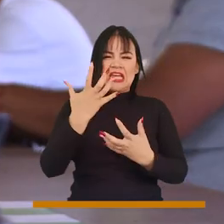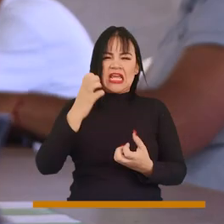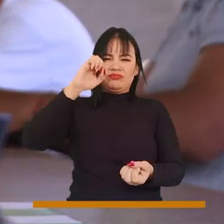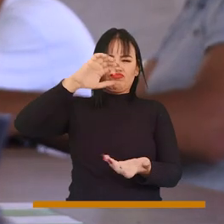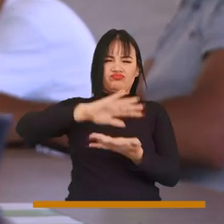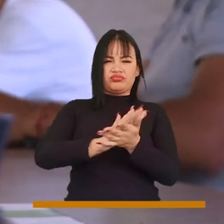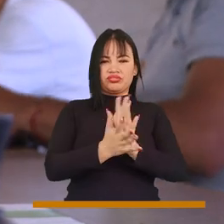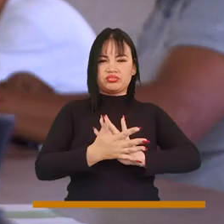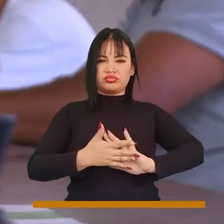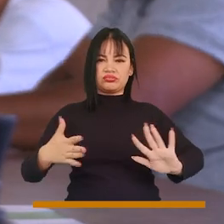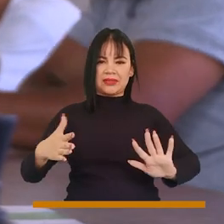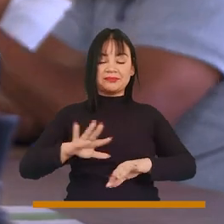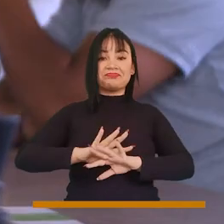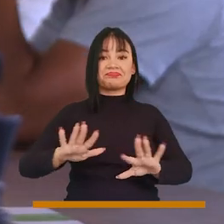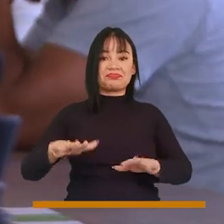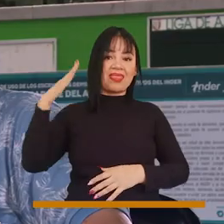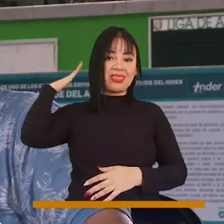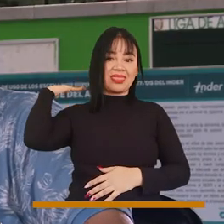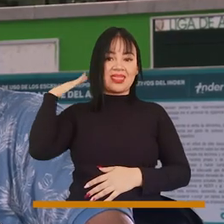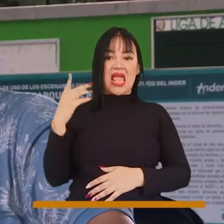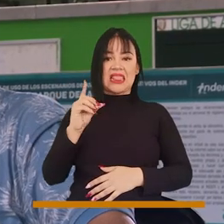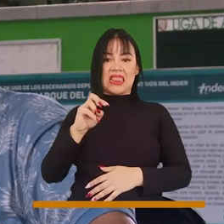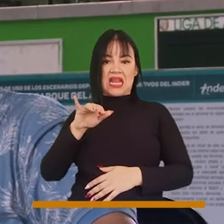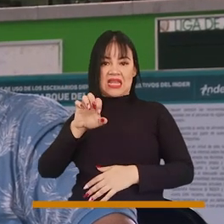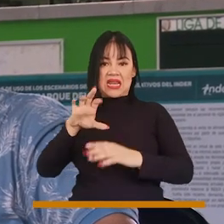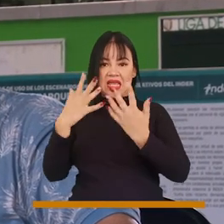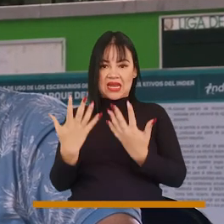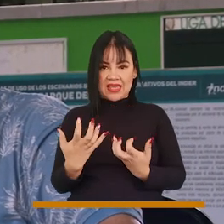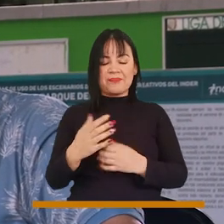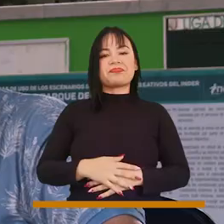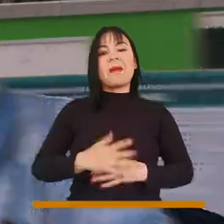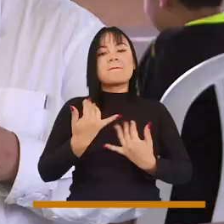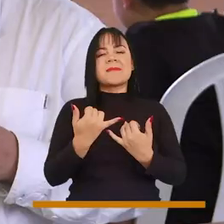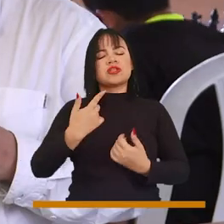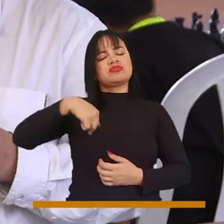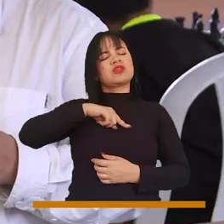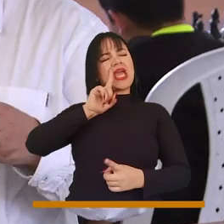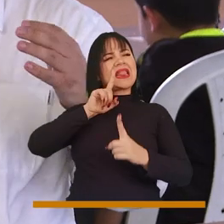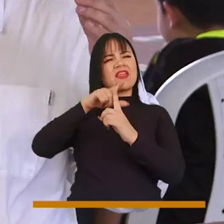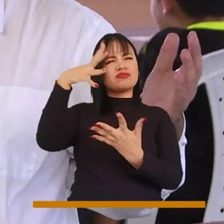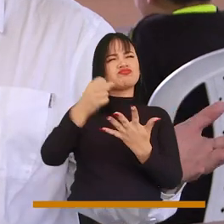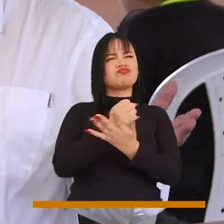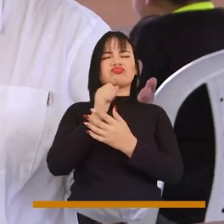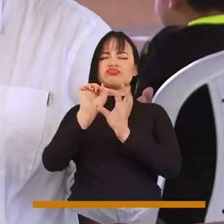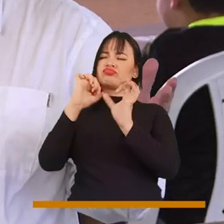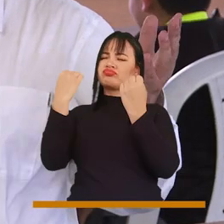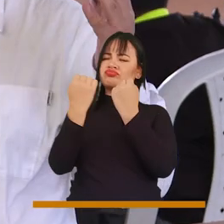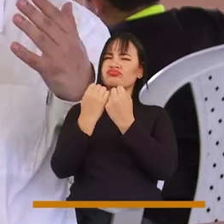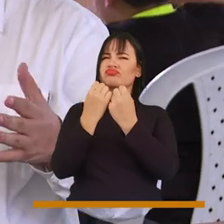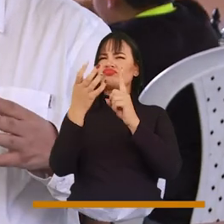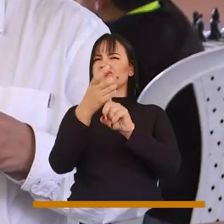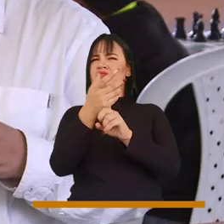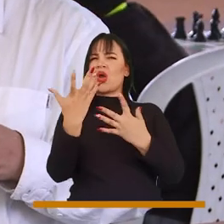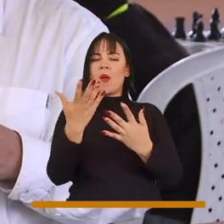Quintero trataron de destruir. Y por eso uno de nuestros compromisos al llegar al Consejo de Medellín era cuidar este espacio